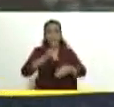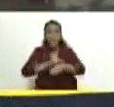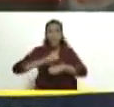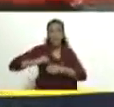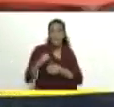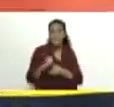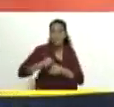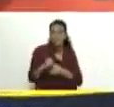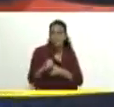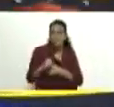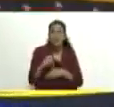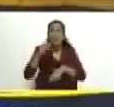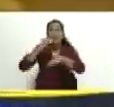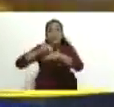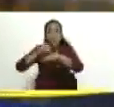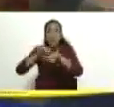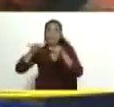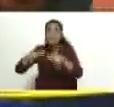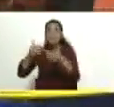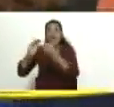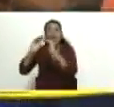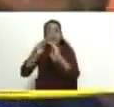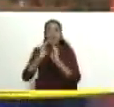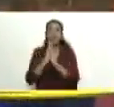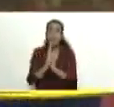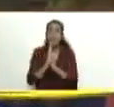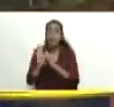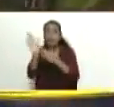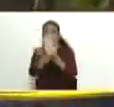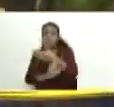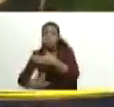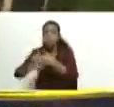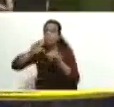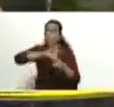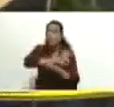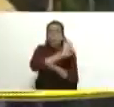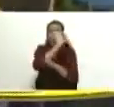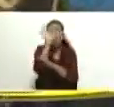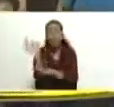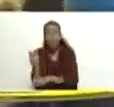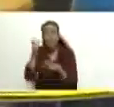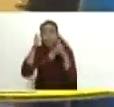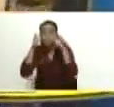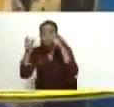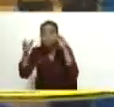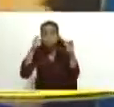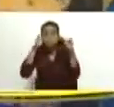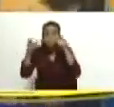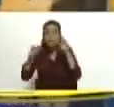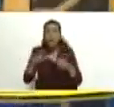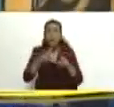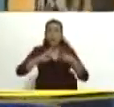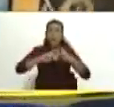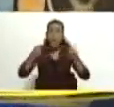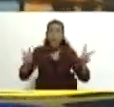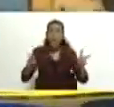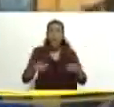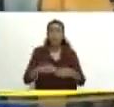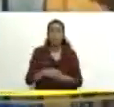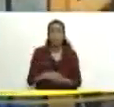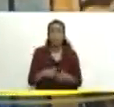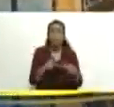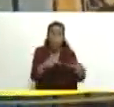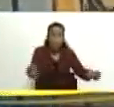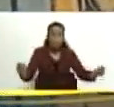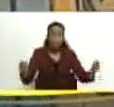que fue una petición de la comunidad para estar todo el tiempo con sí, el cuadrante de paz. Las cupas. Sí.